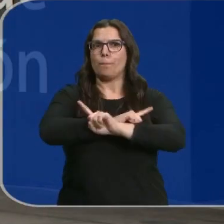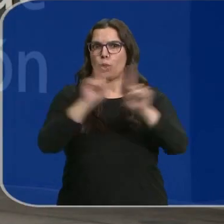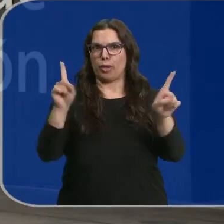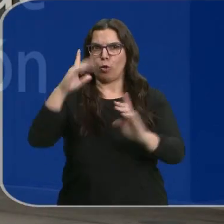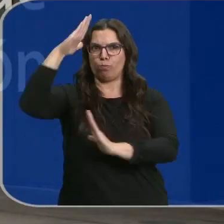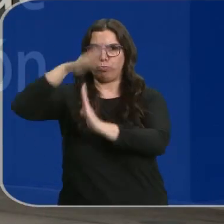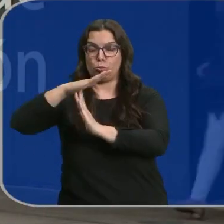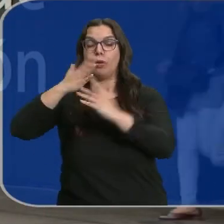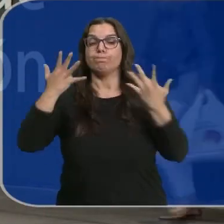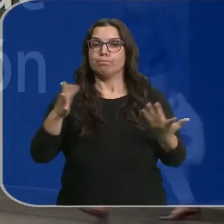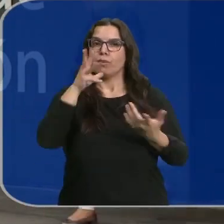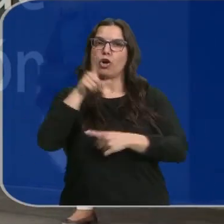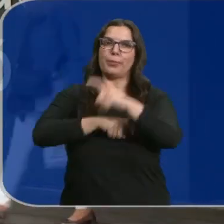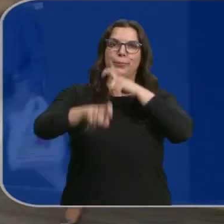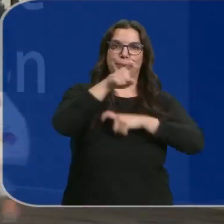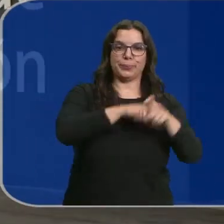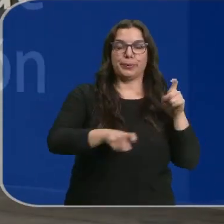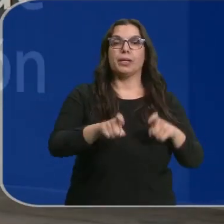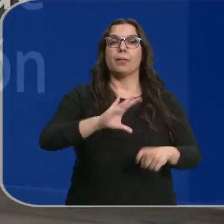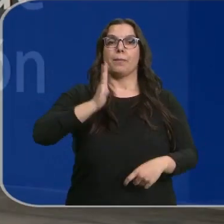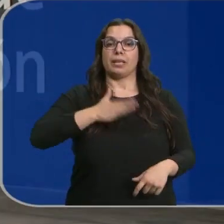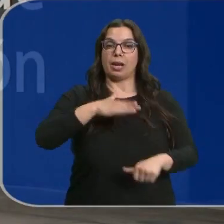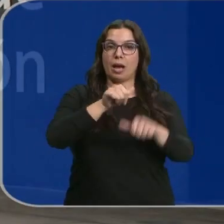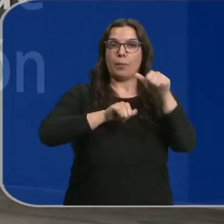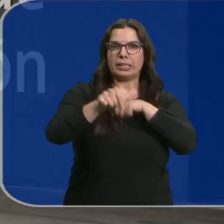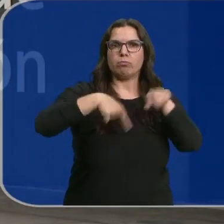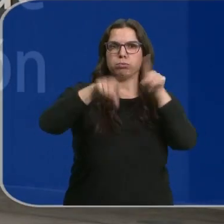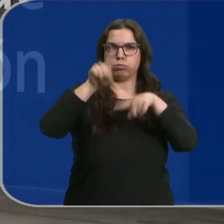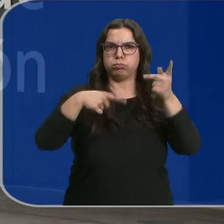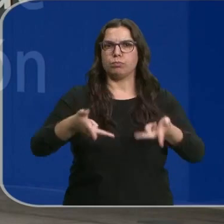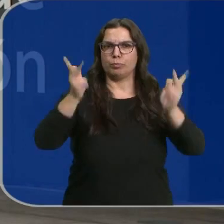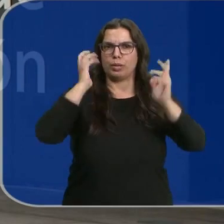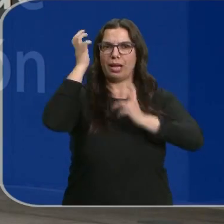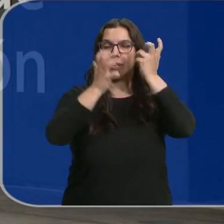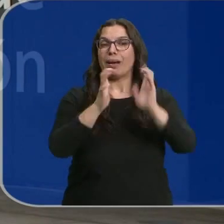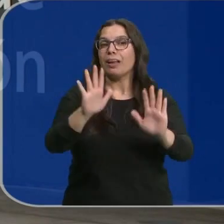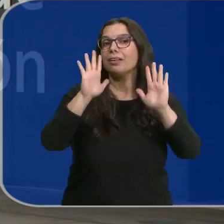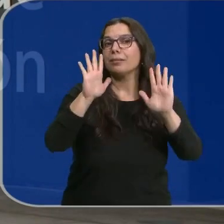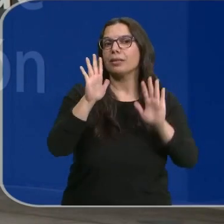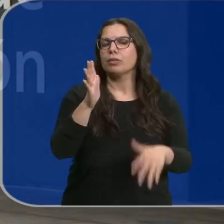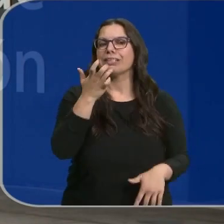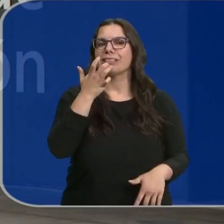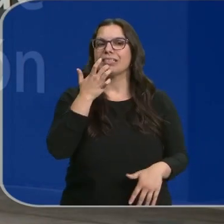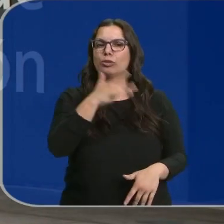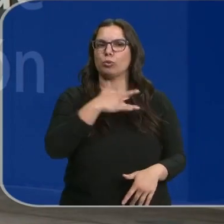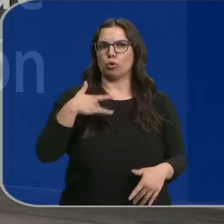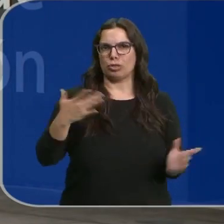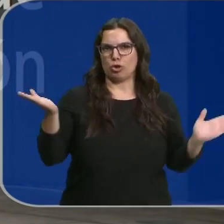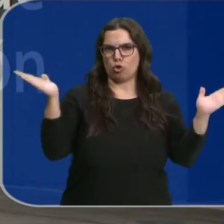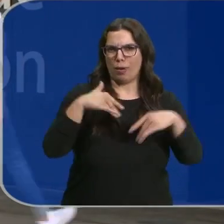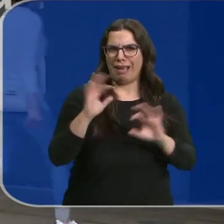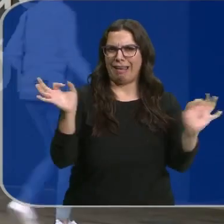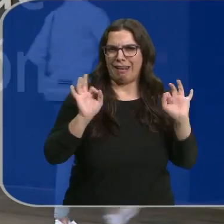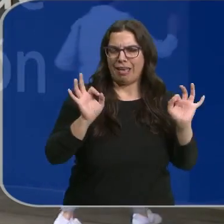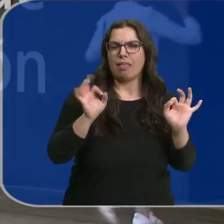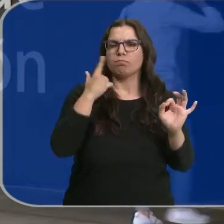y León. A partir de mañana podrán retomarse esos movimientos y transacciones, pero desde las explotaciones que estén libres de tuberculosis y cuenten